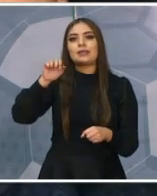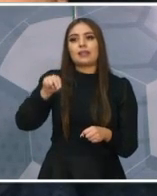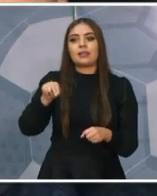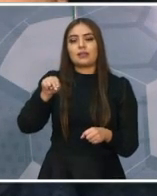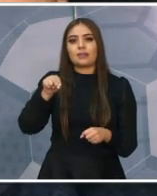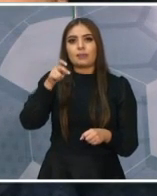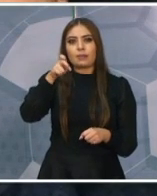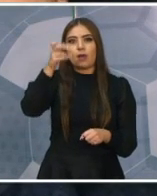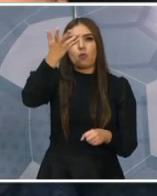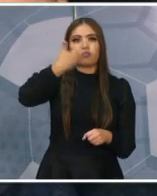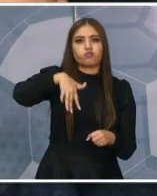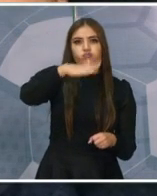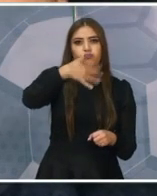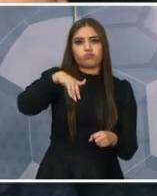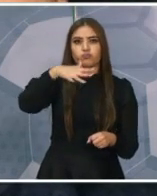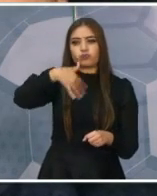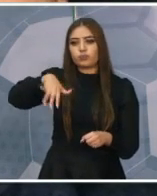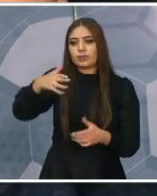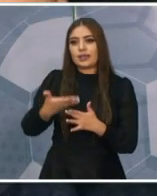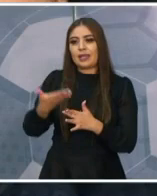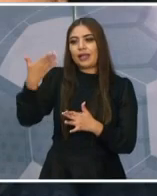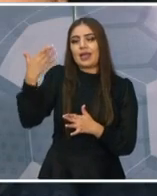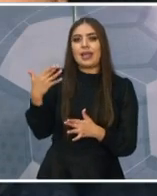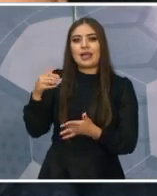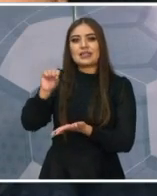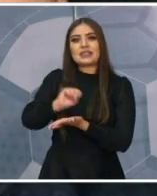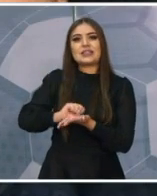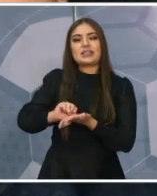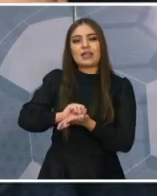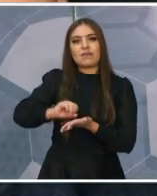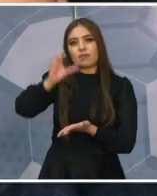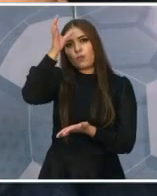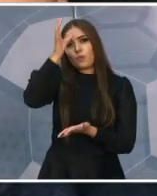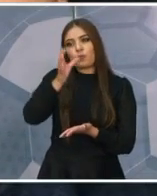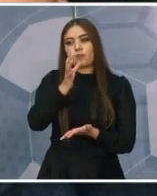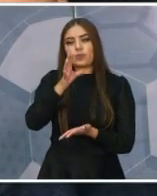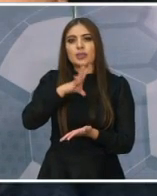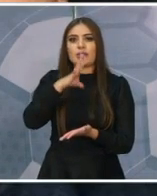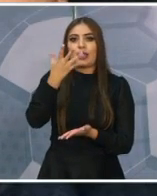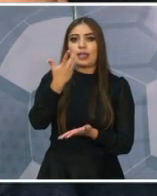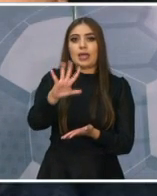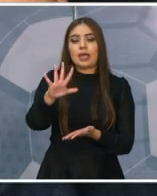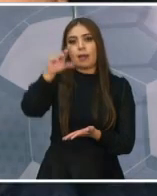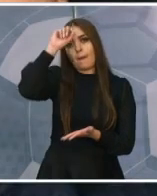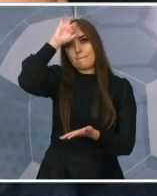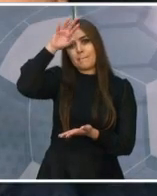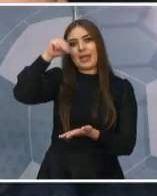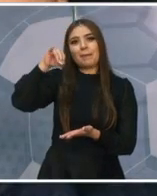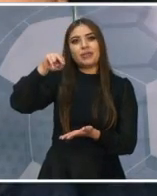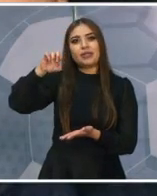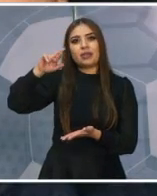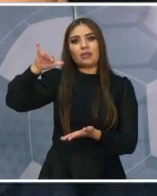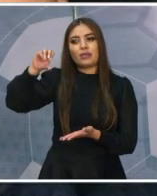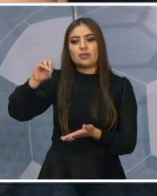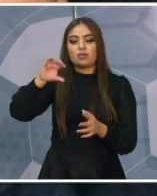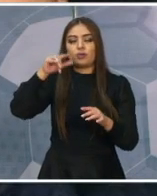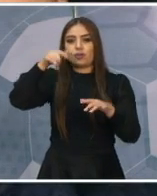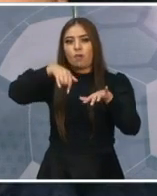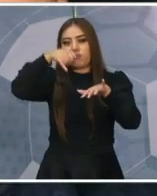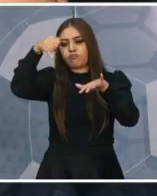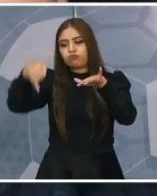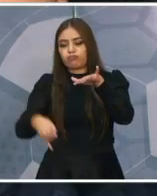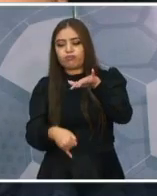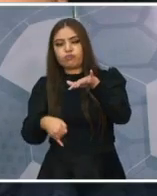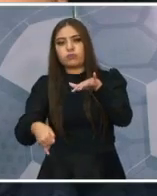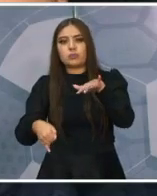mina El Pinabete de Sabinas, Coahuila, donde 10 mineros quedaron atrapados el pasado 3 de agosto. En la orden de captura